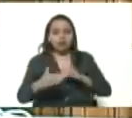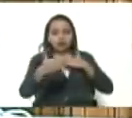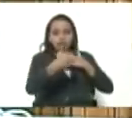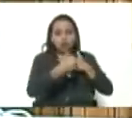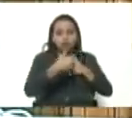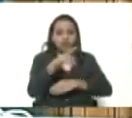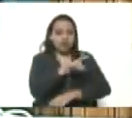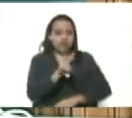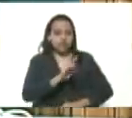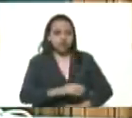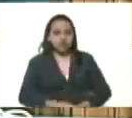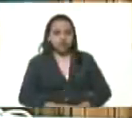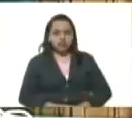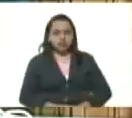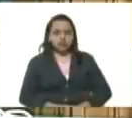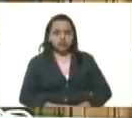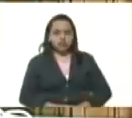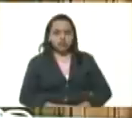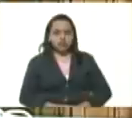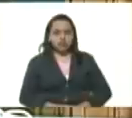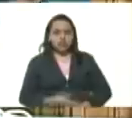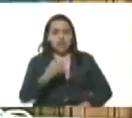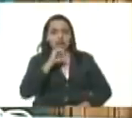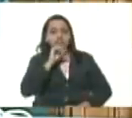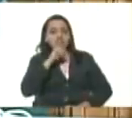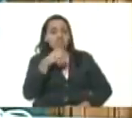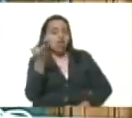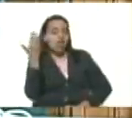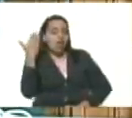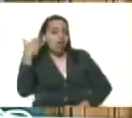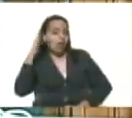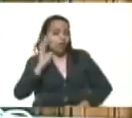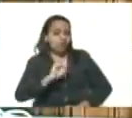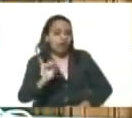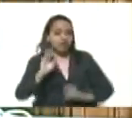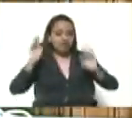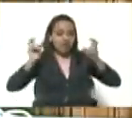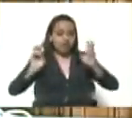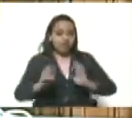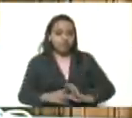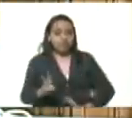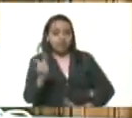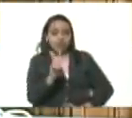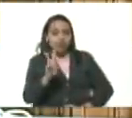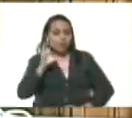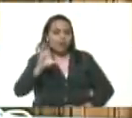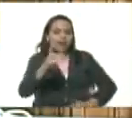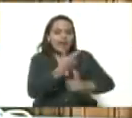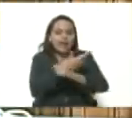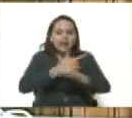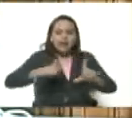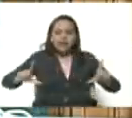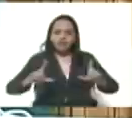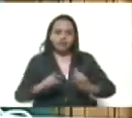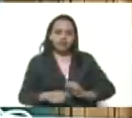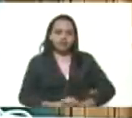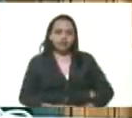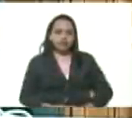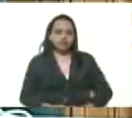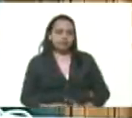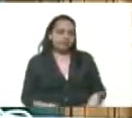Venezuela. Abrams se quedó en los años 80 por allá. Venezuela es un país libre, compadre